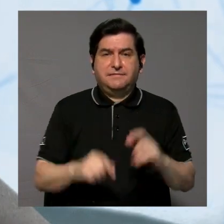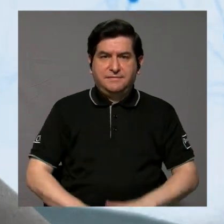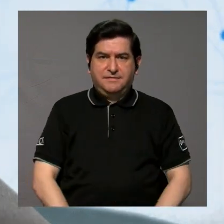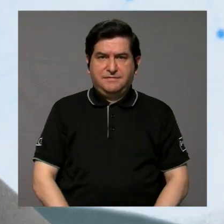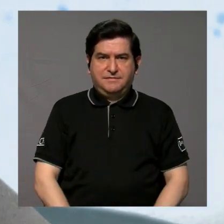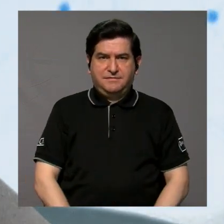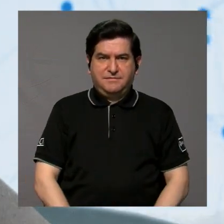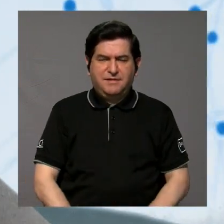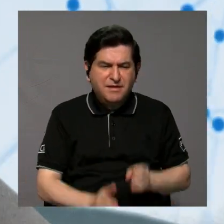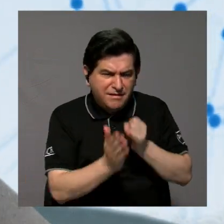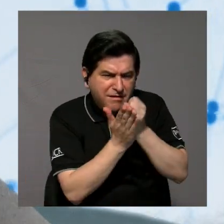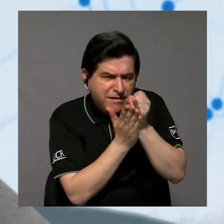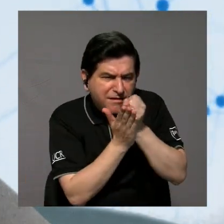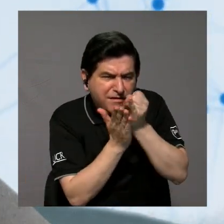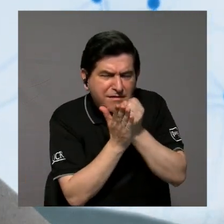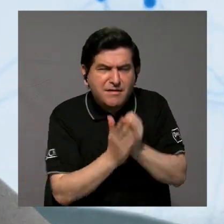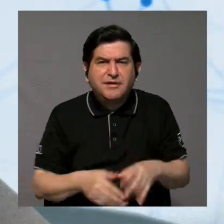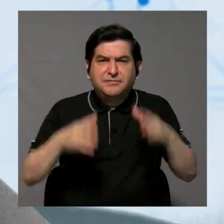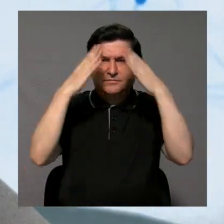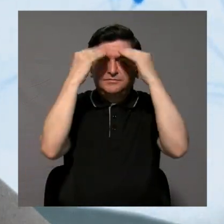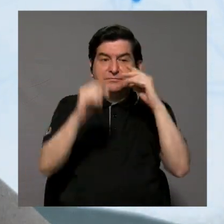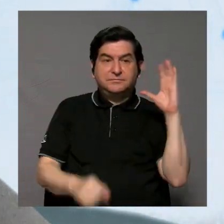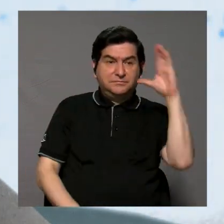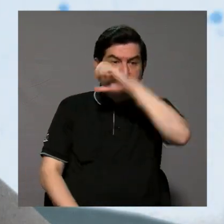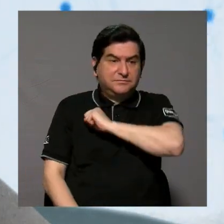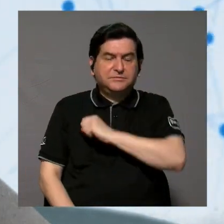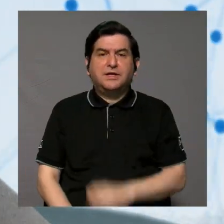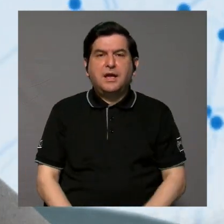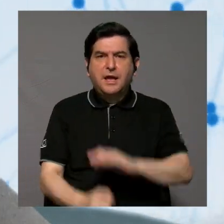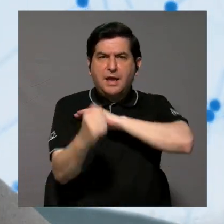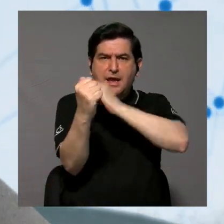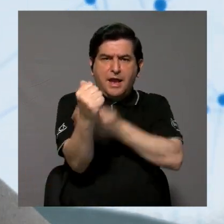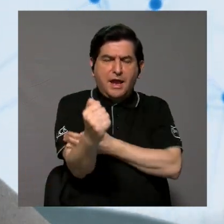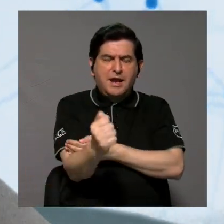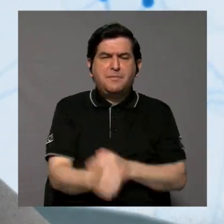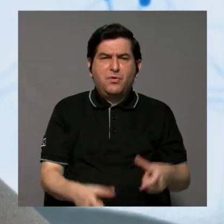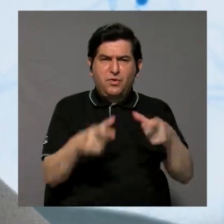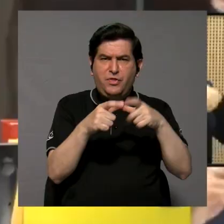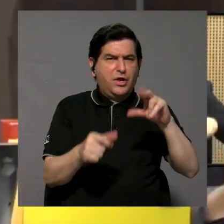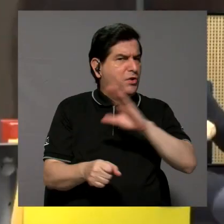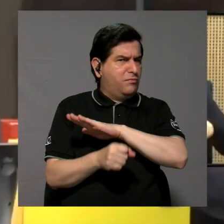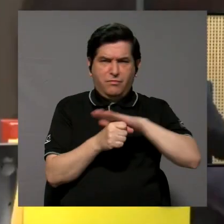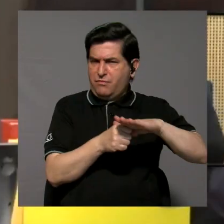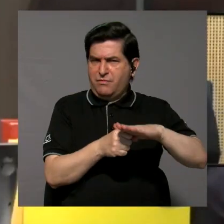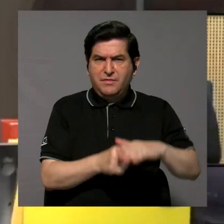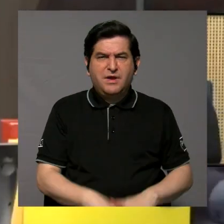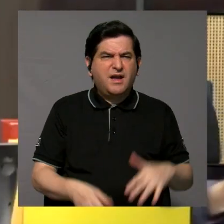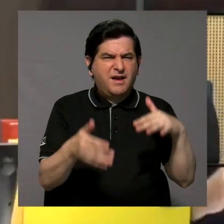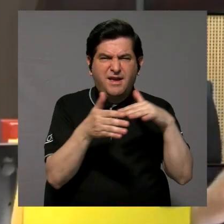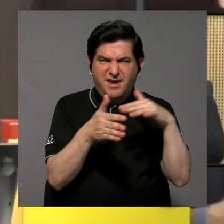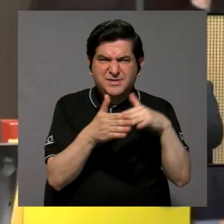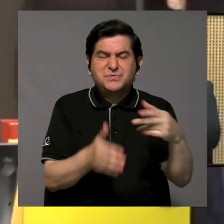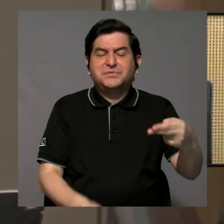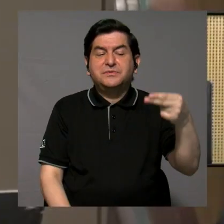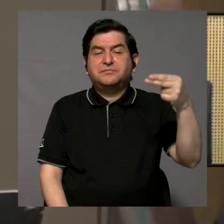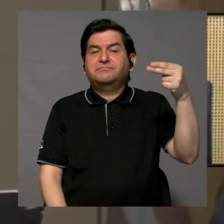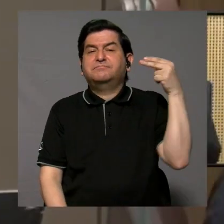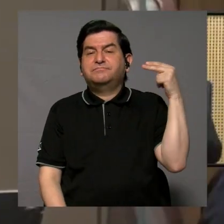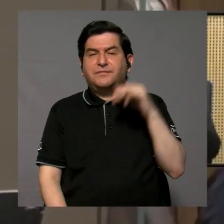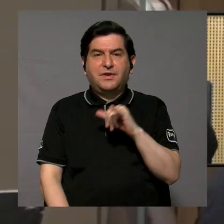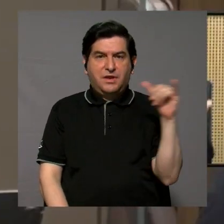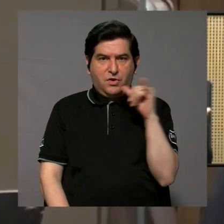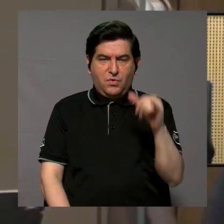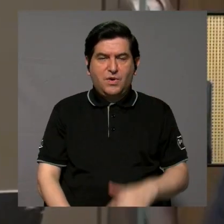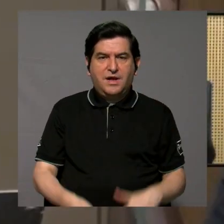cuando indagamos un poco más en esa información, vemos que el poder de las élites no es suficiente. Y entonces ahí comenzamos a estudiar un poco la historia y